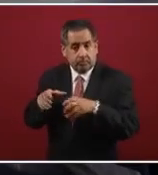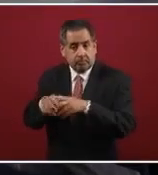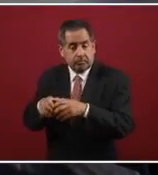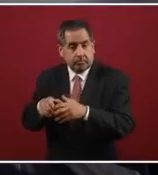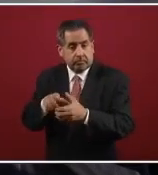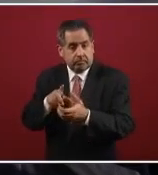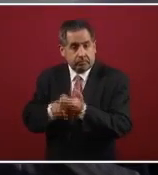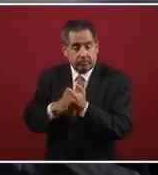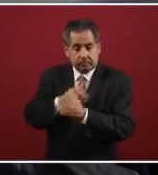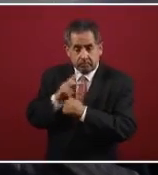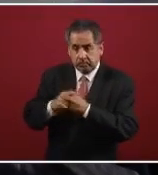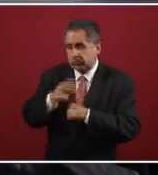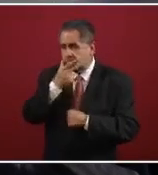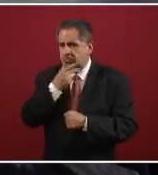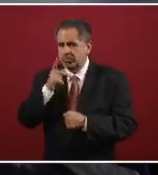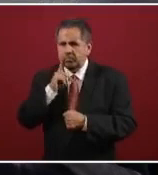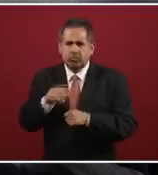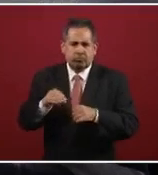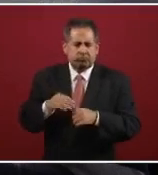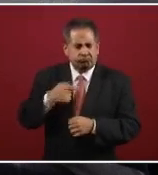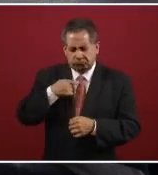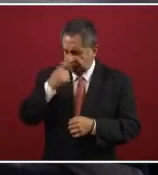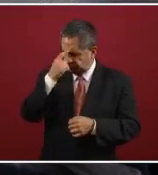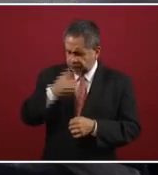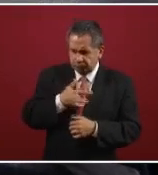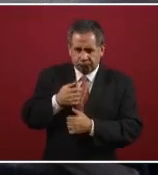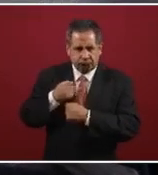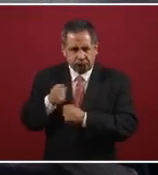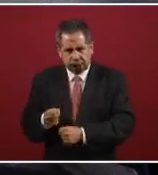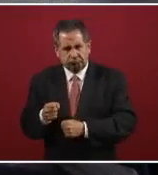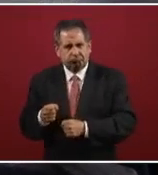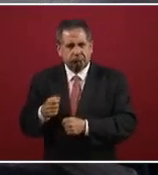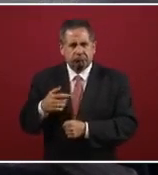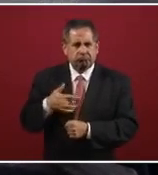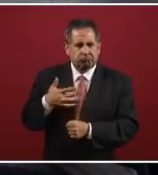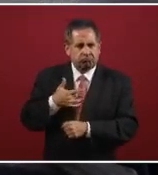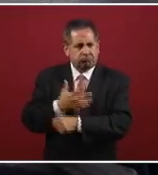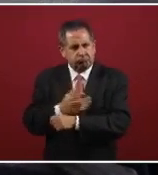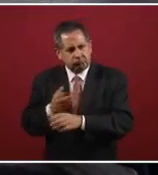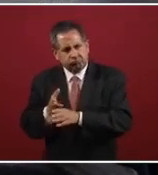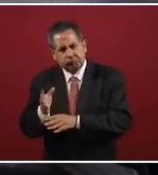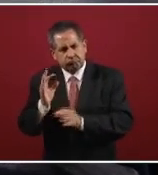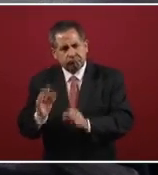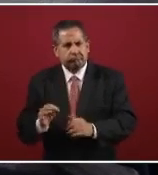son mujeres son hombres con convicción con principios